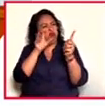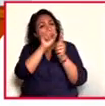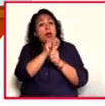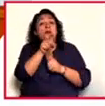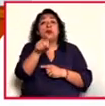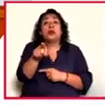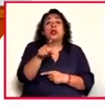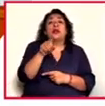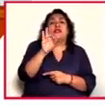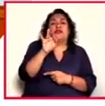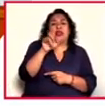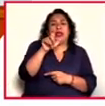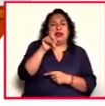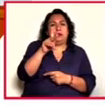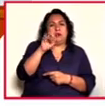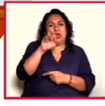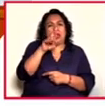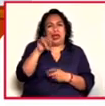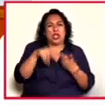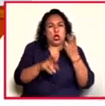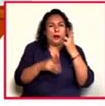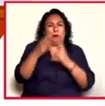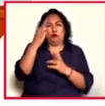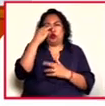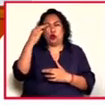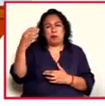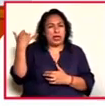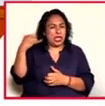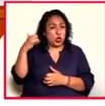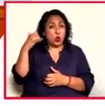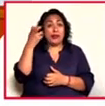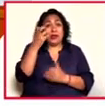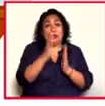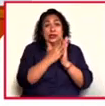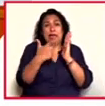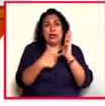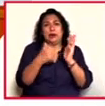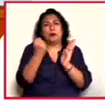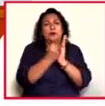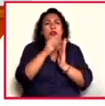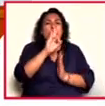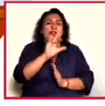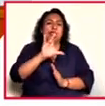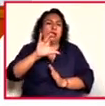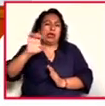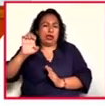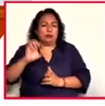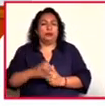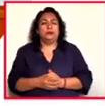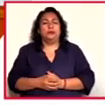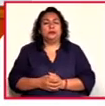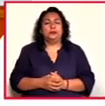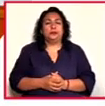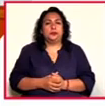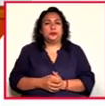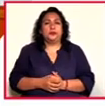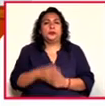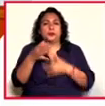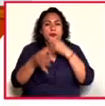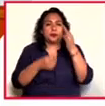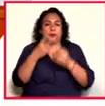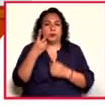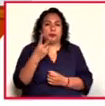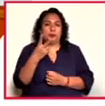Felipe, Felipe Carrillo Puerto y la Revolución Maya de Yucatán es una edición del Fondo de Cultura Económica. Noticias